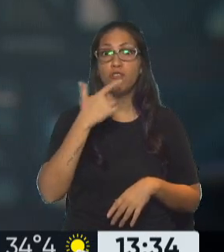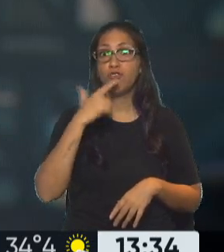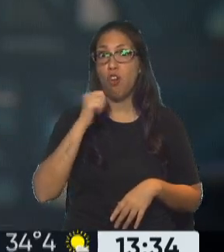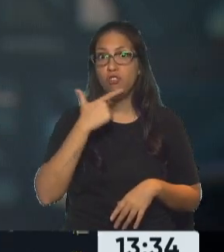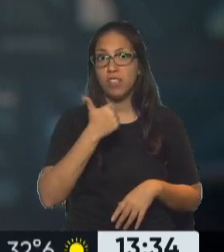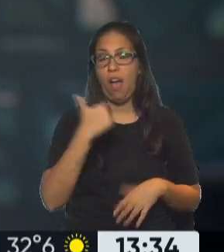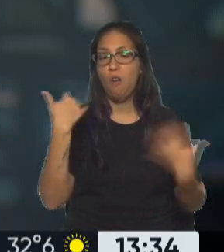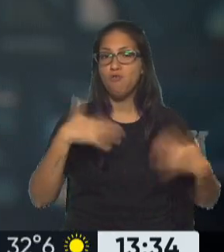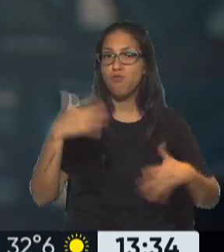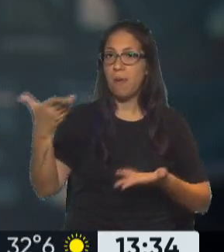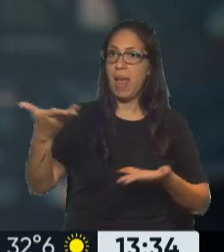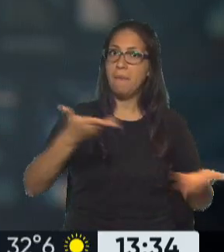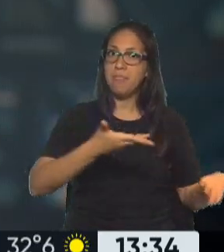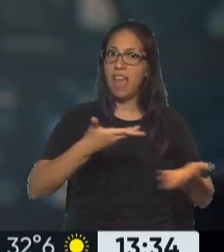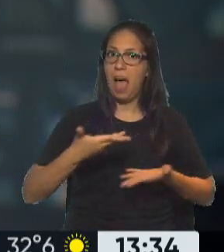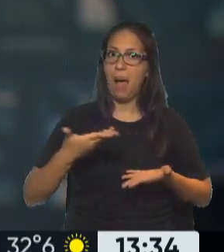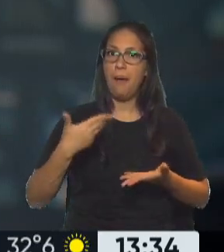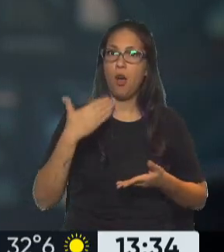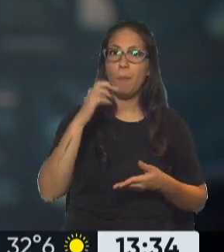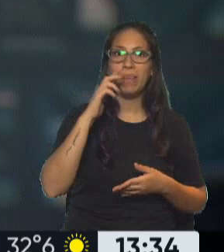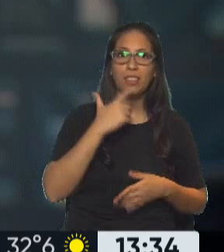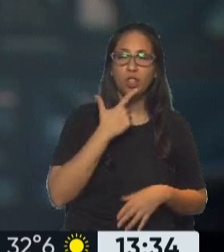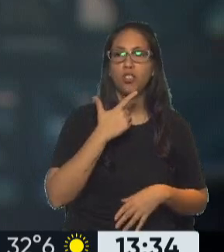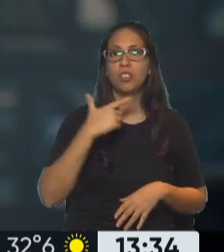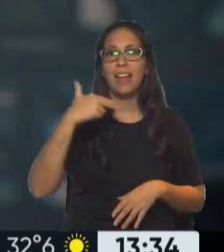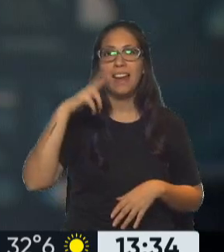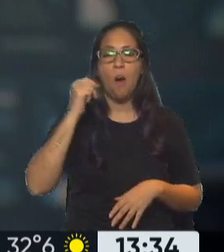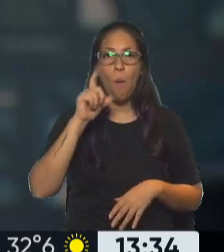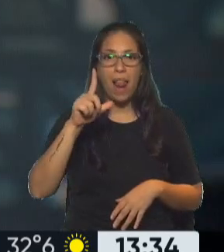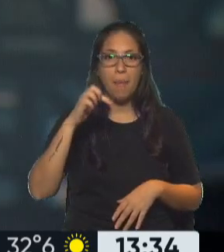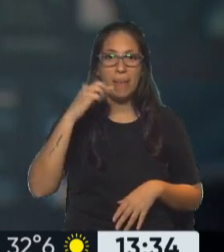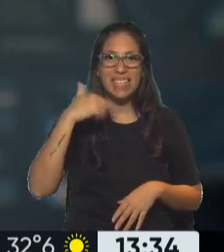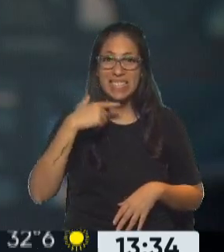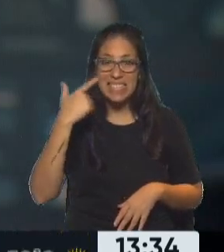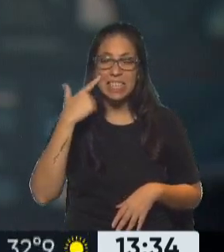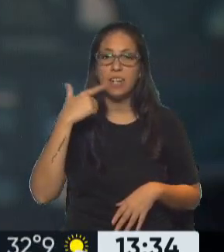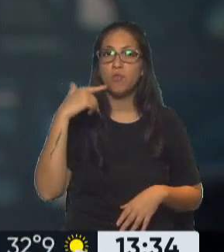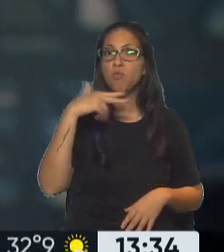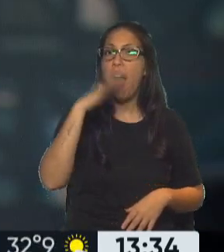que venía invitada de Teresa, con Abel Pintos, con Nahuel Penici, con Chani Suárez,